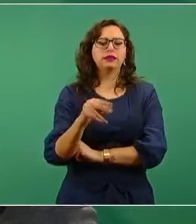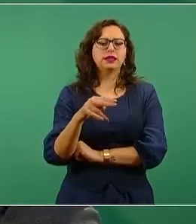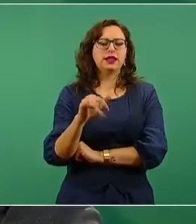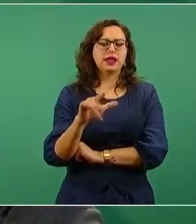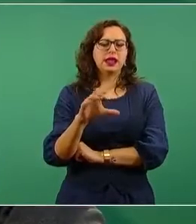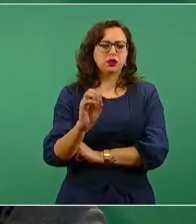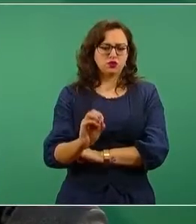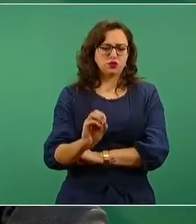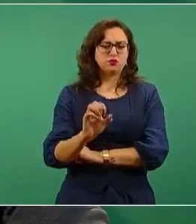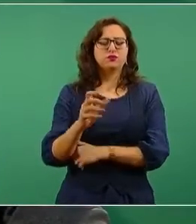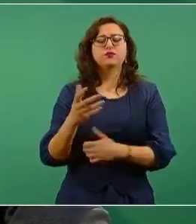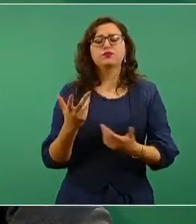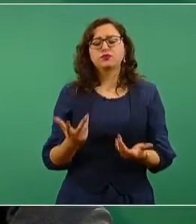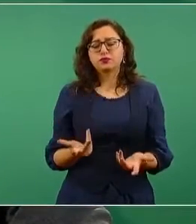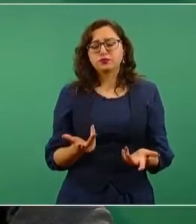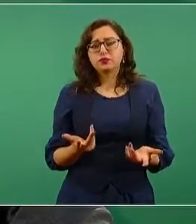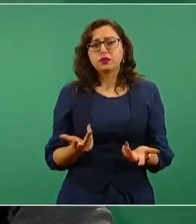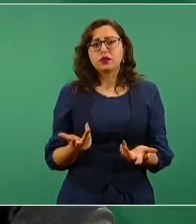en